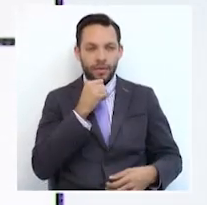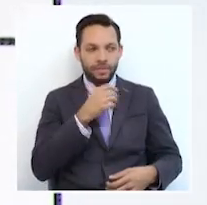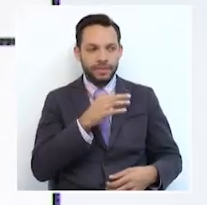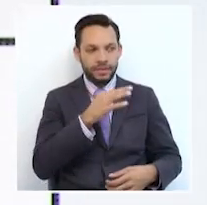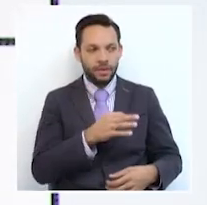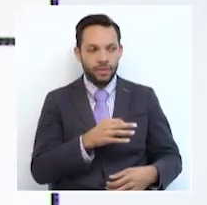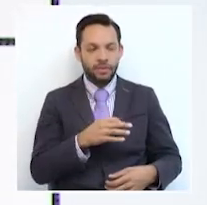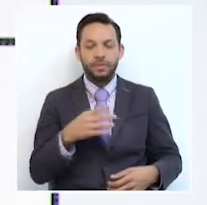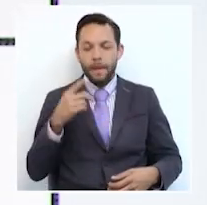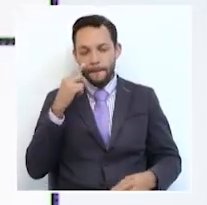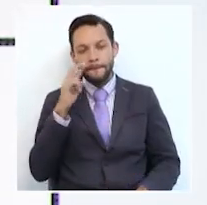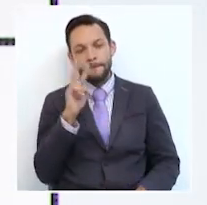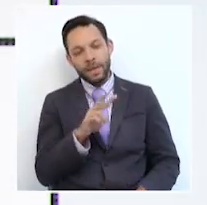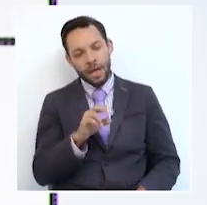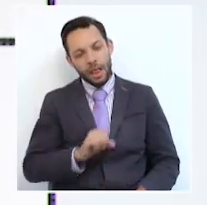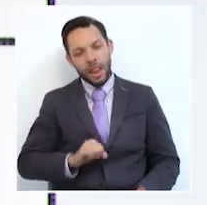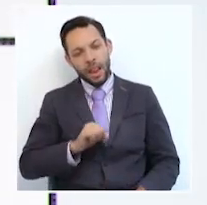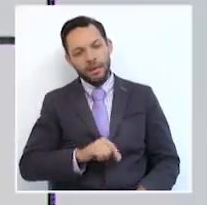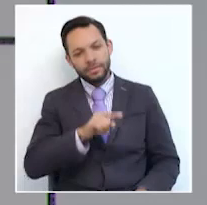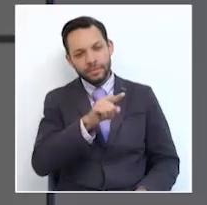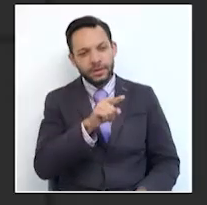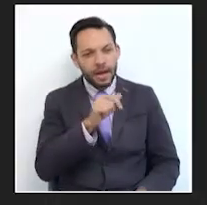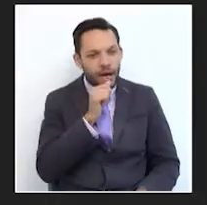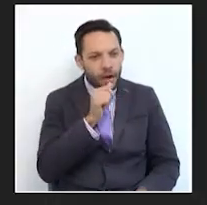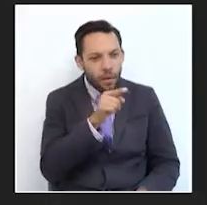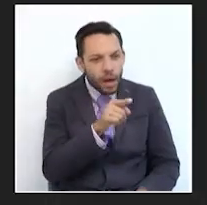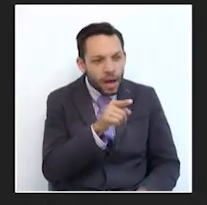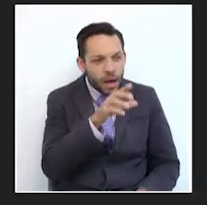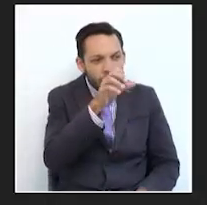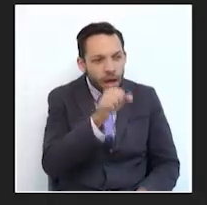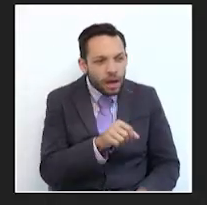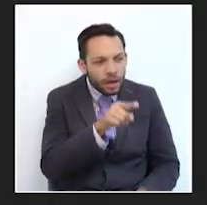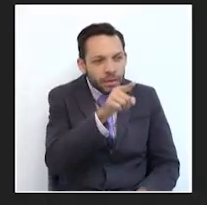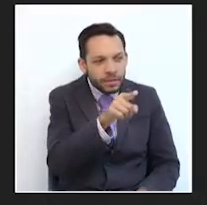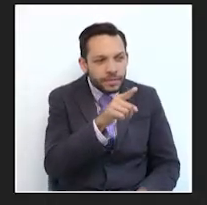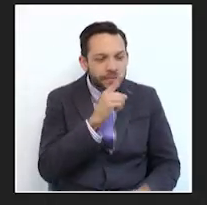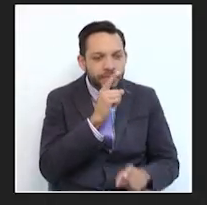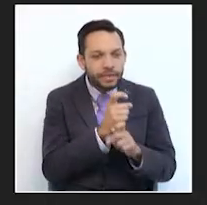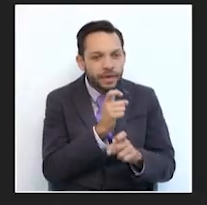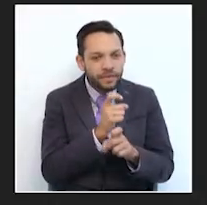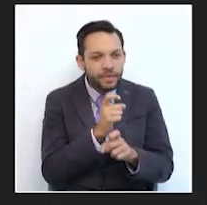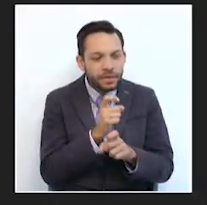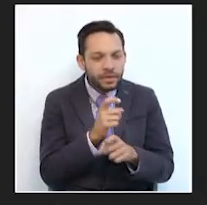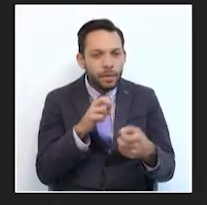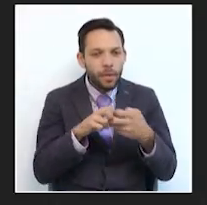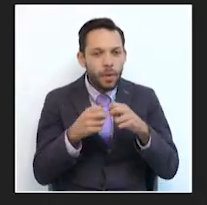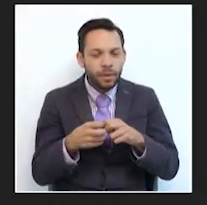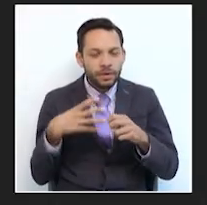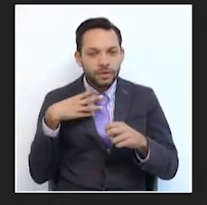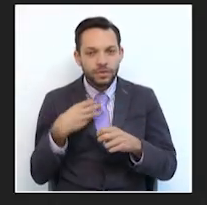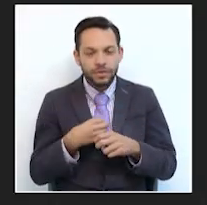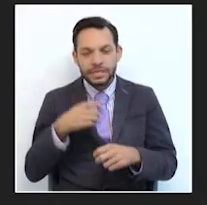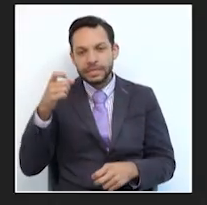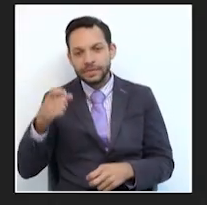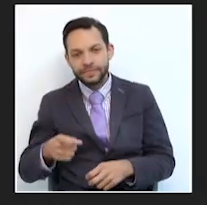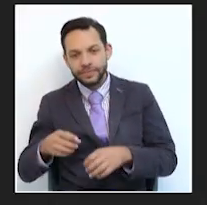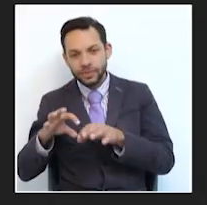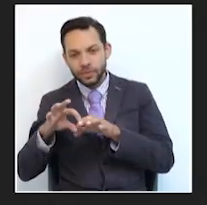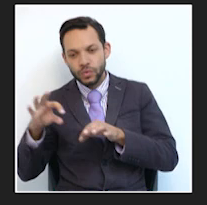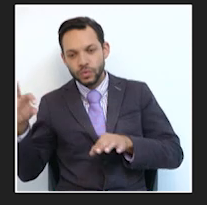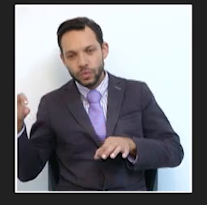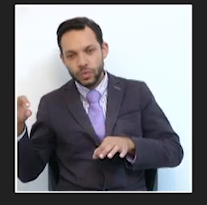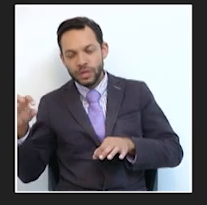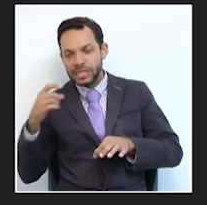la línea cita entonces muchas veces esto comprime el pulmón entonces uno tiene que colocar un tubo acá tuvo a tórax